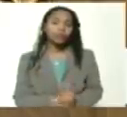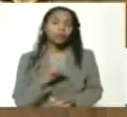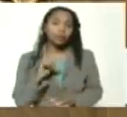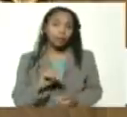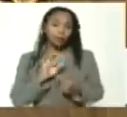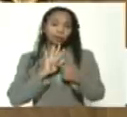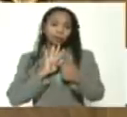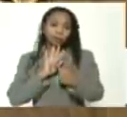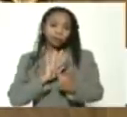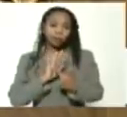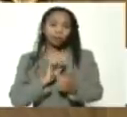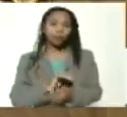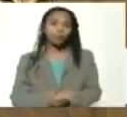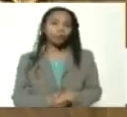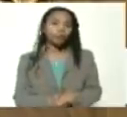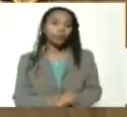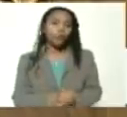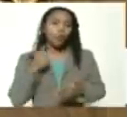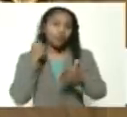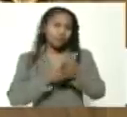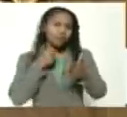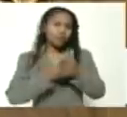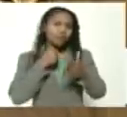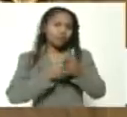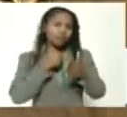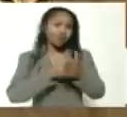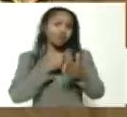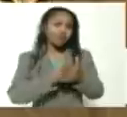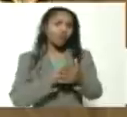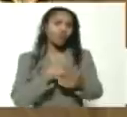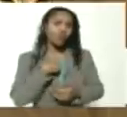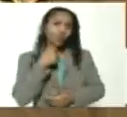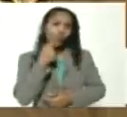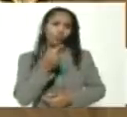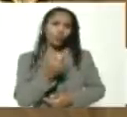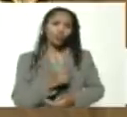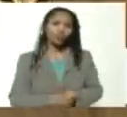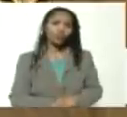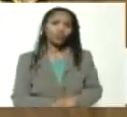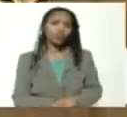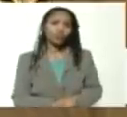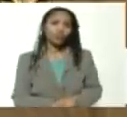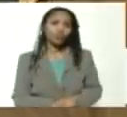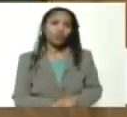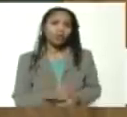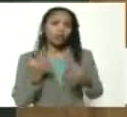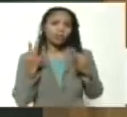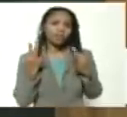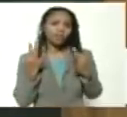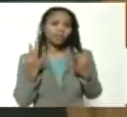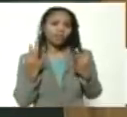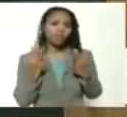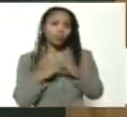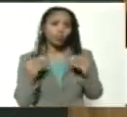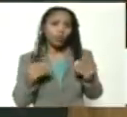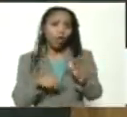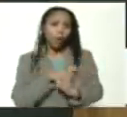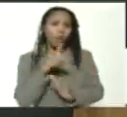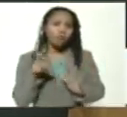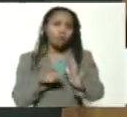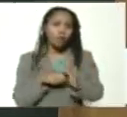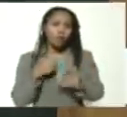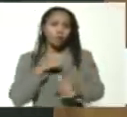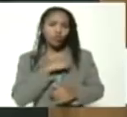igualmente una lucha tan, yo diría, tan orgánica, tan de todos nosotros, de los que estamos